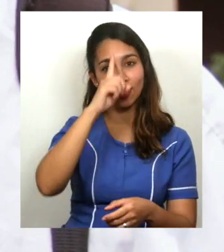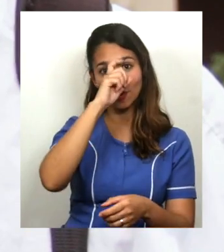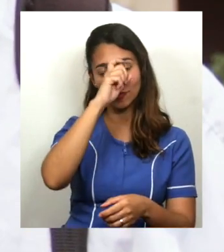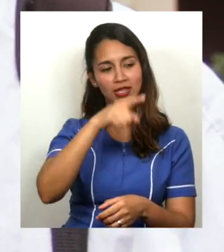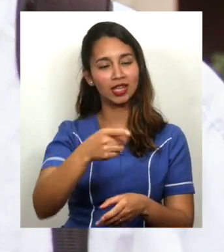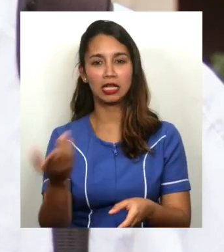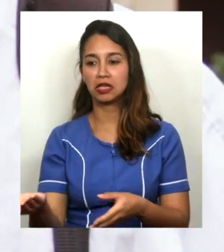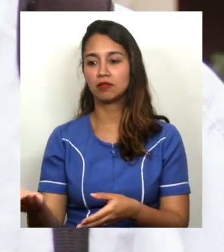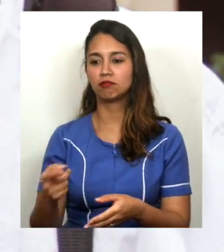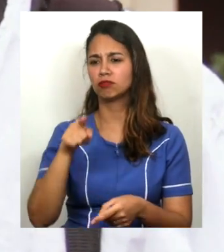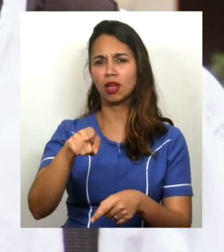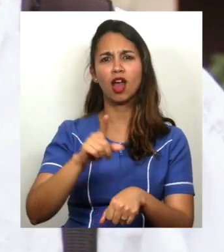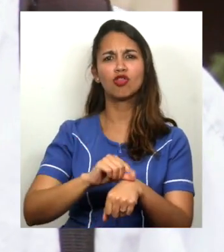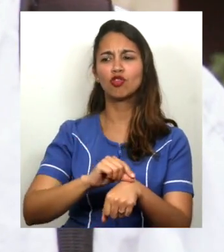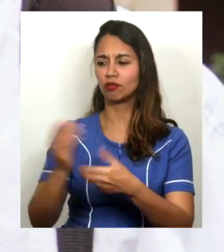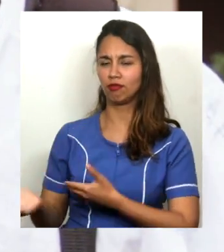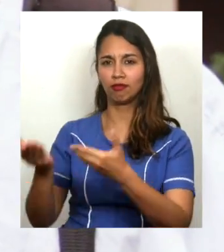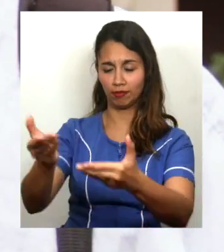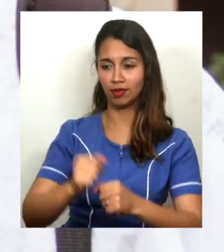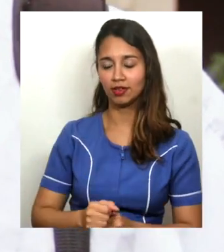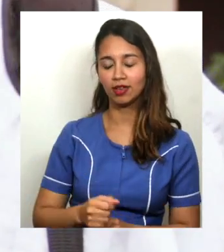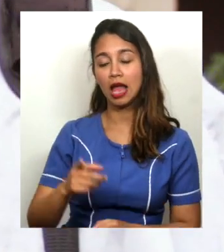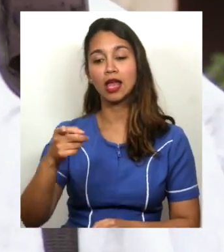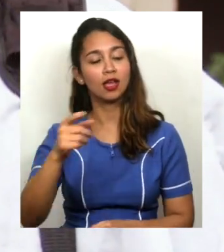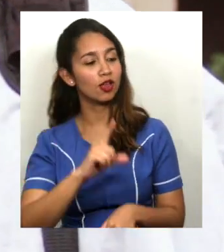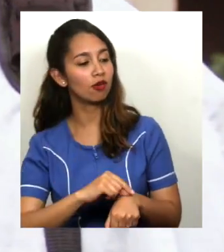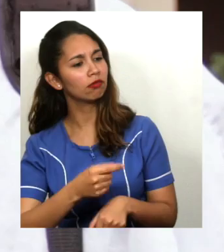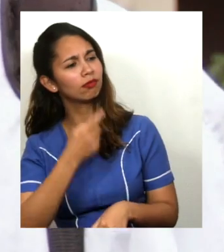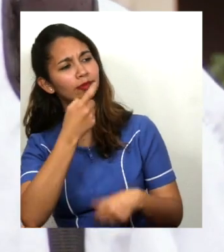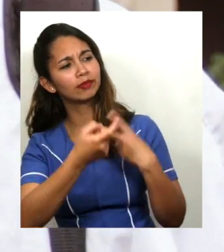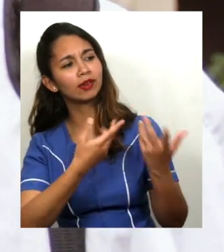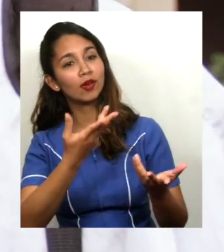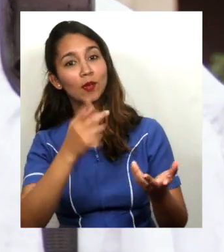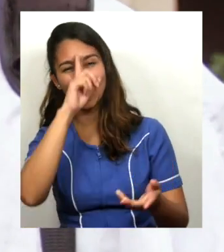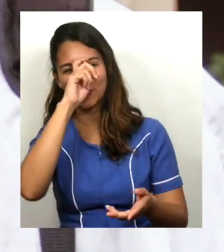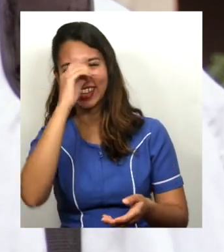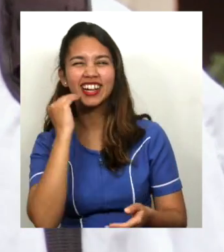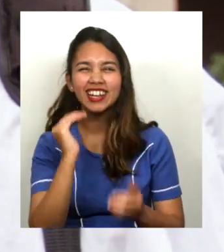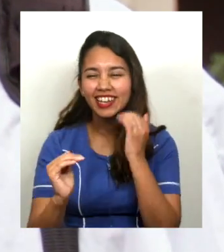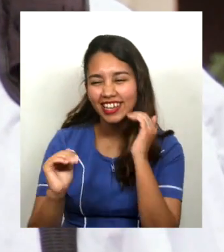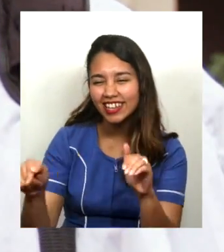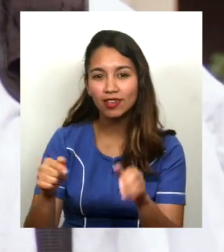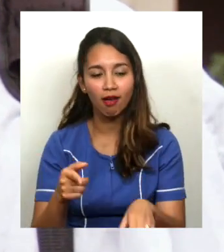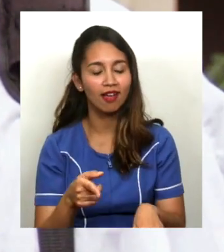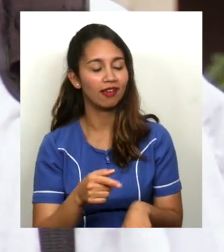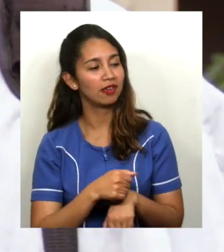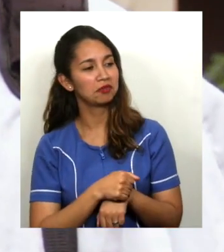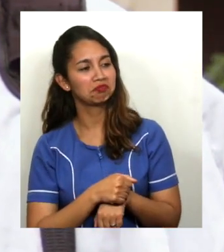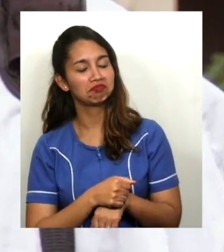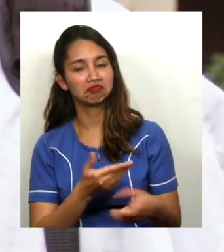del hospital, el cual me dio una reunión con el doctor Jorge Muñoz, ya para entrar a la pediatría, que